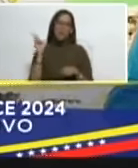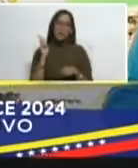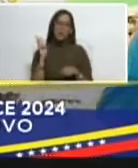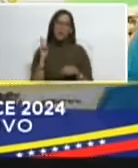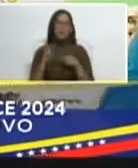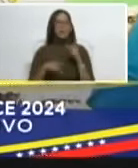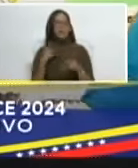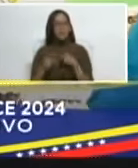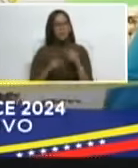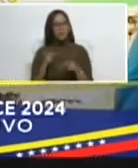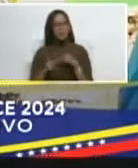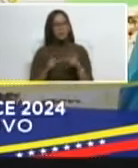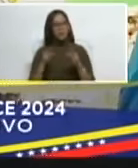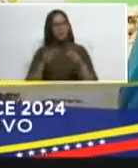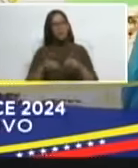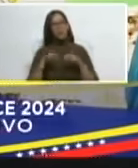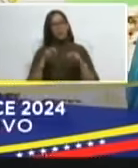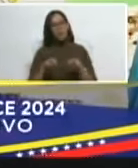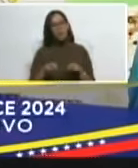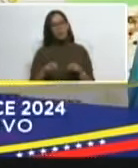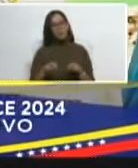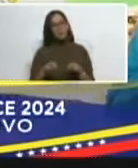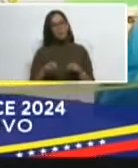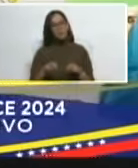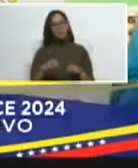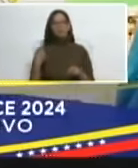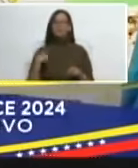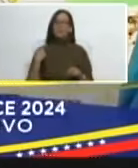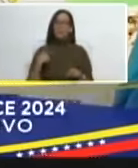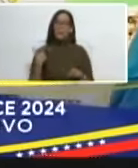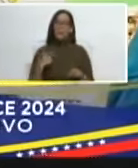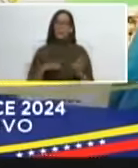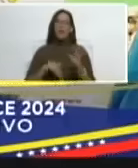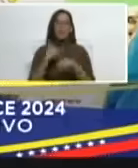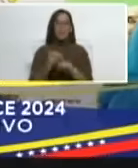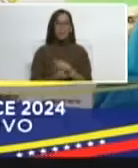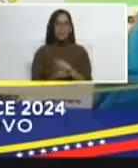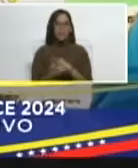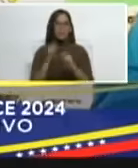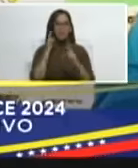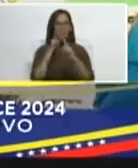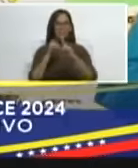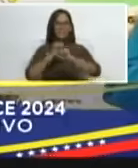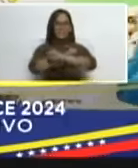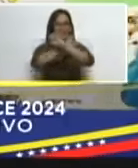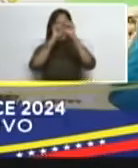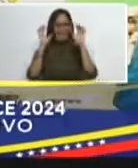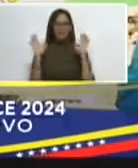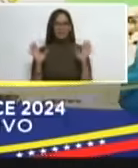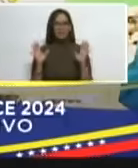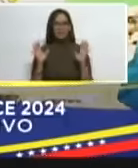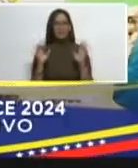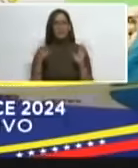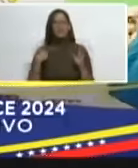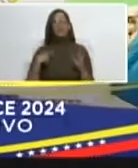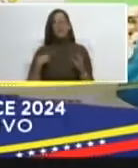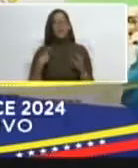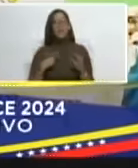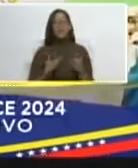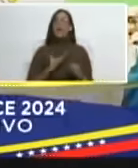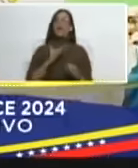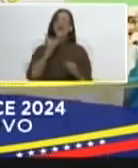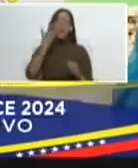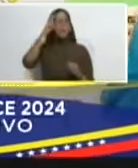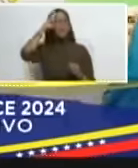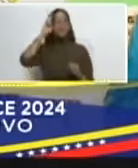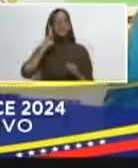la producción agrícola. Y teníamos el plan y las metas claras. Teníamos el alma